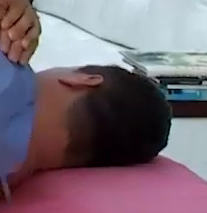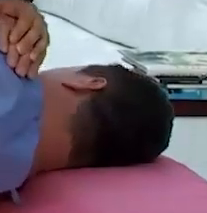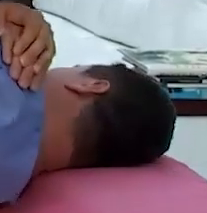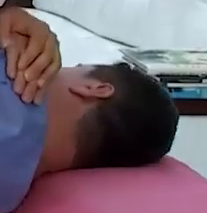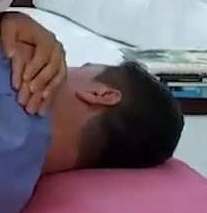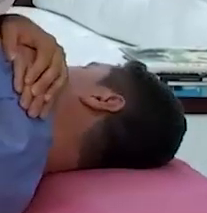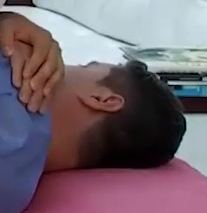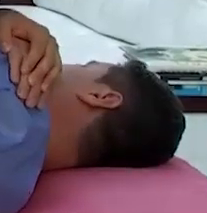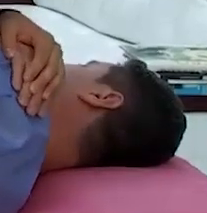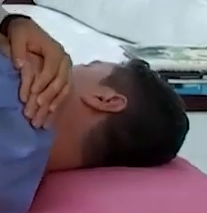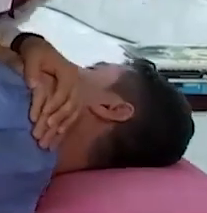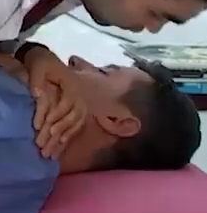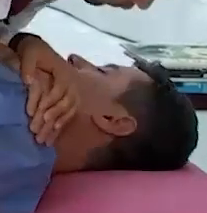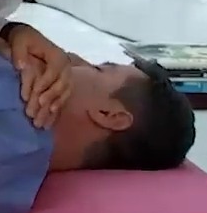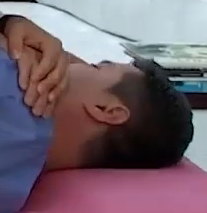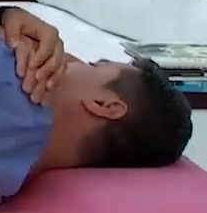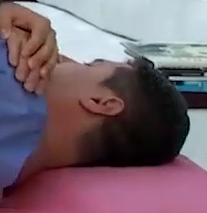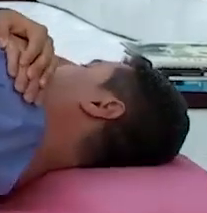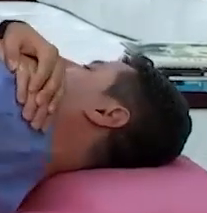Suelta.